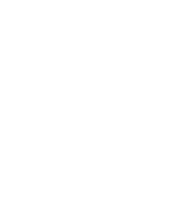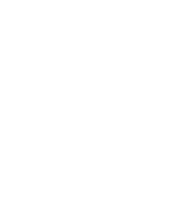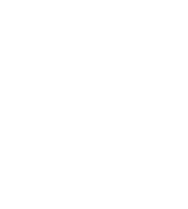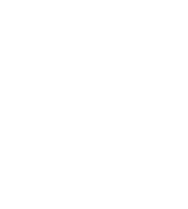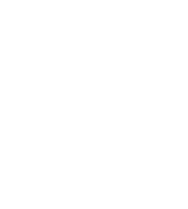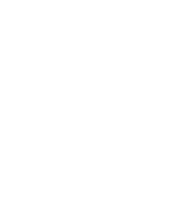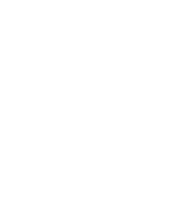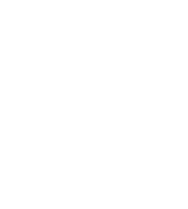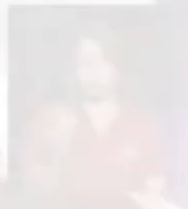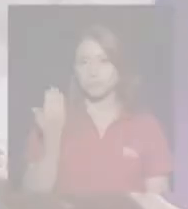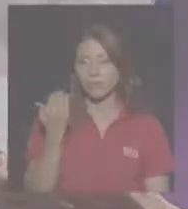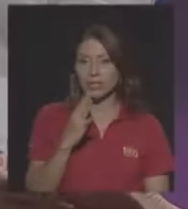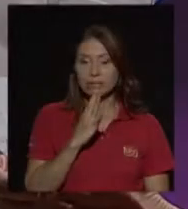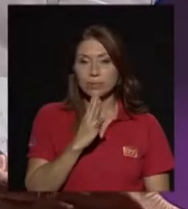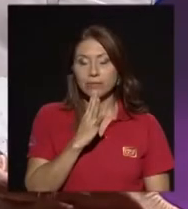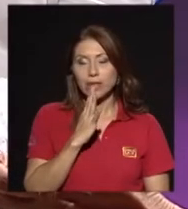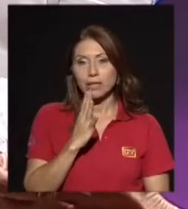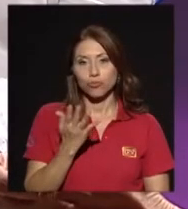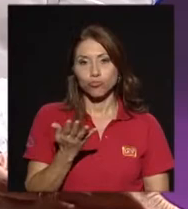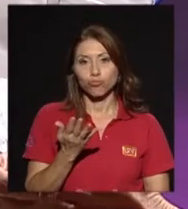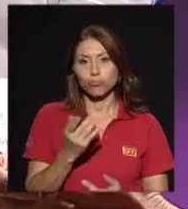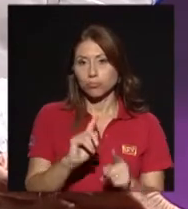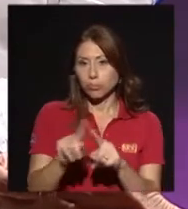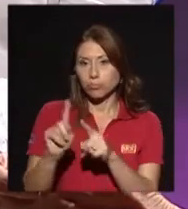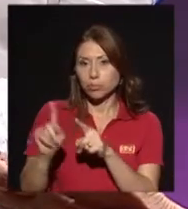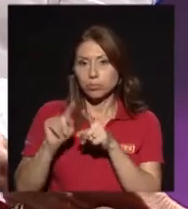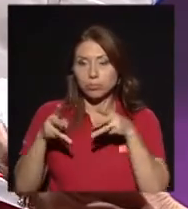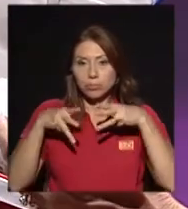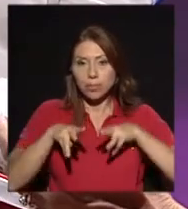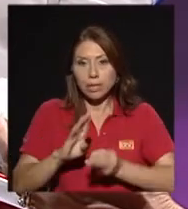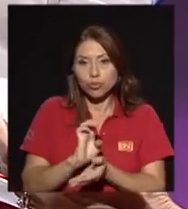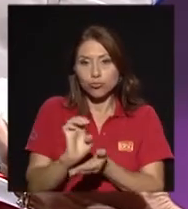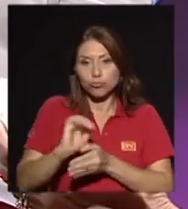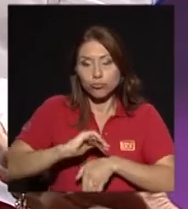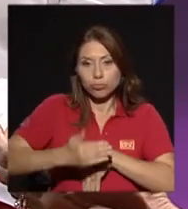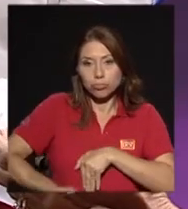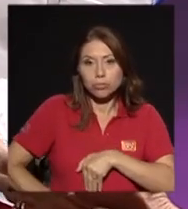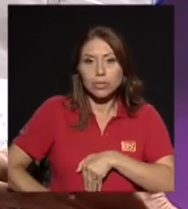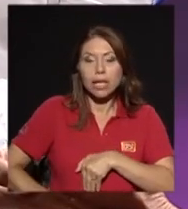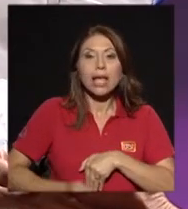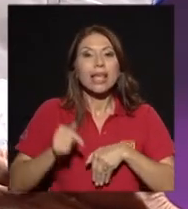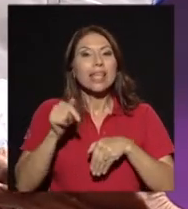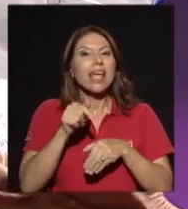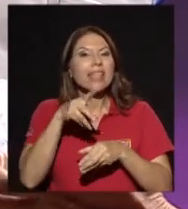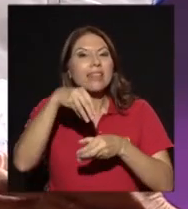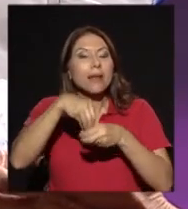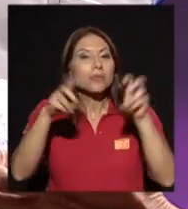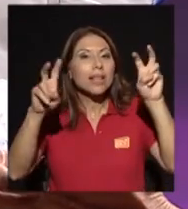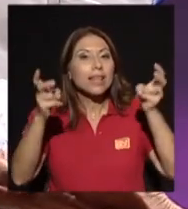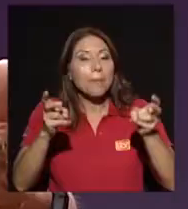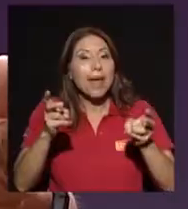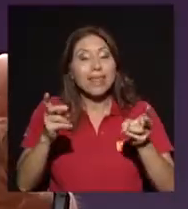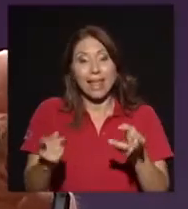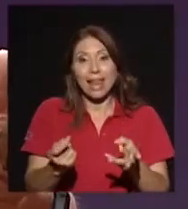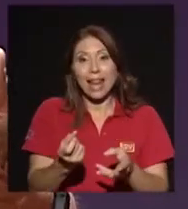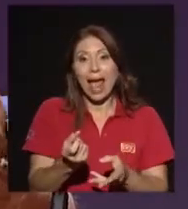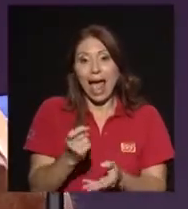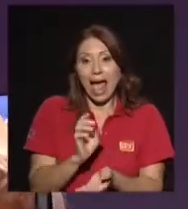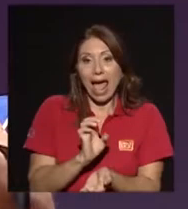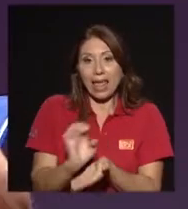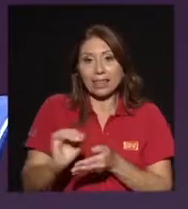Estábamos hablando precisamente de estos métodos anticonceptivos y entramos al tema de la anticoncepción oral de emergencia.